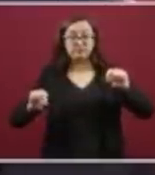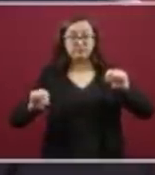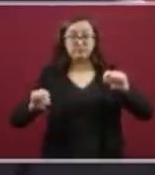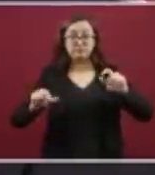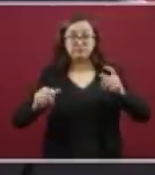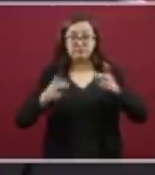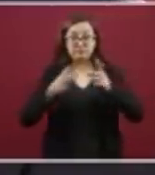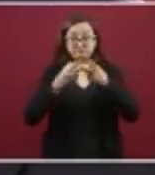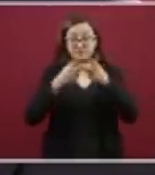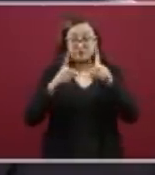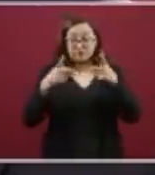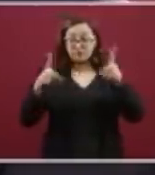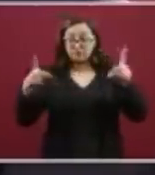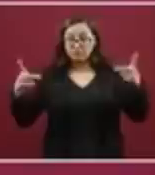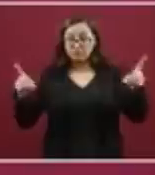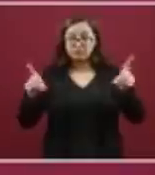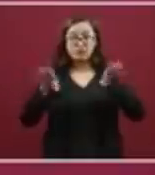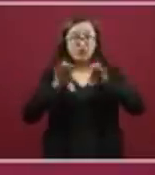de manera horizontal,